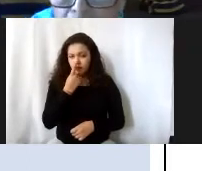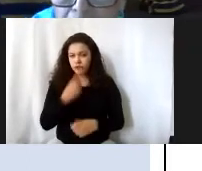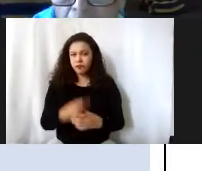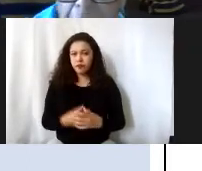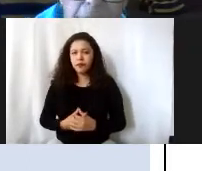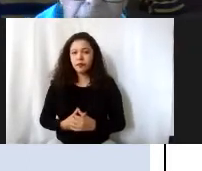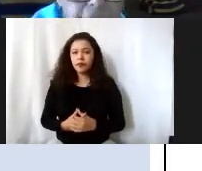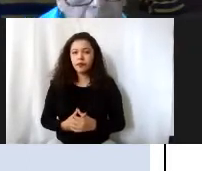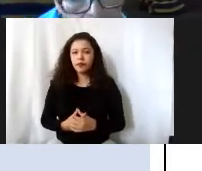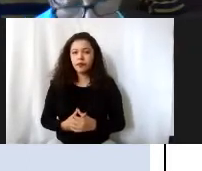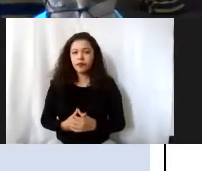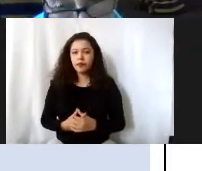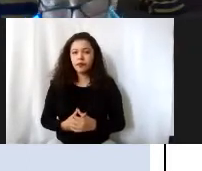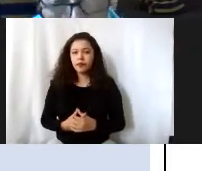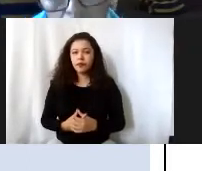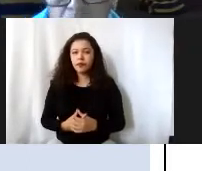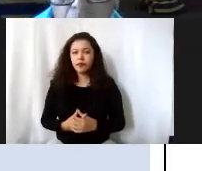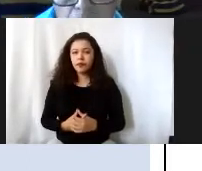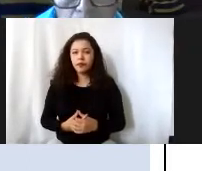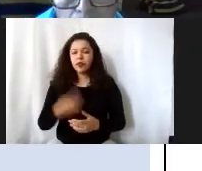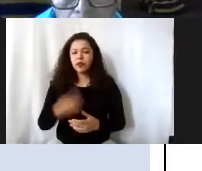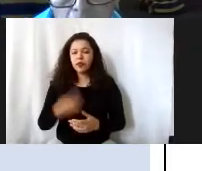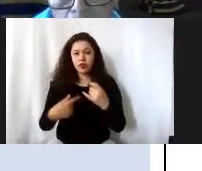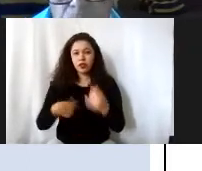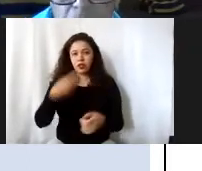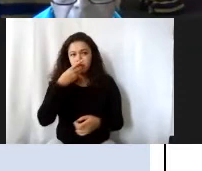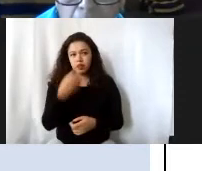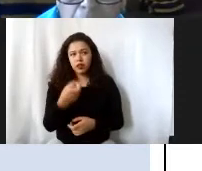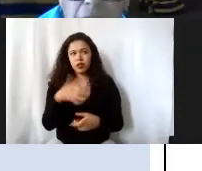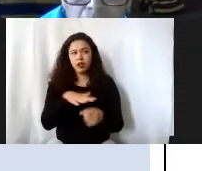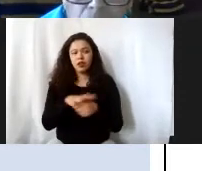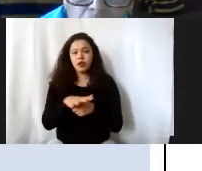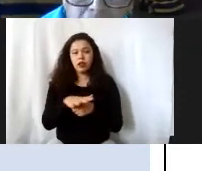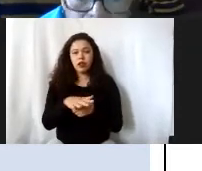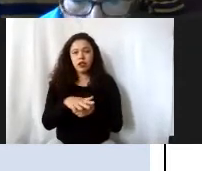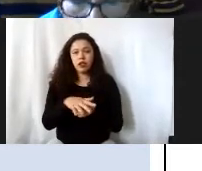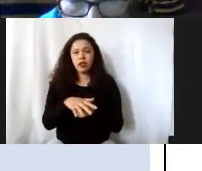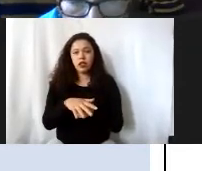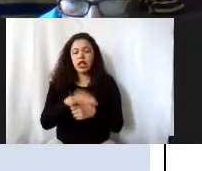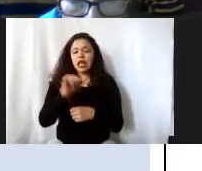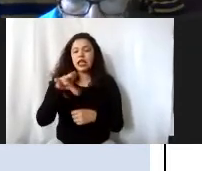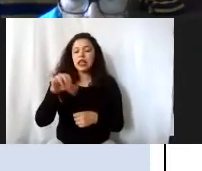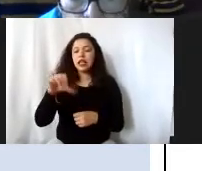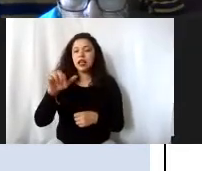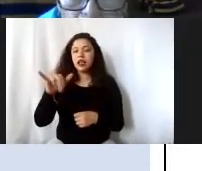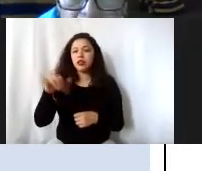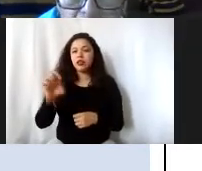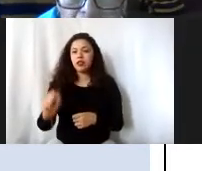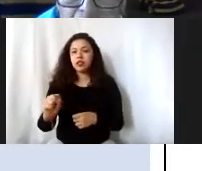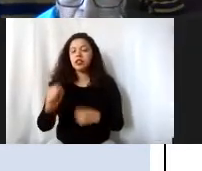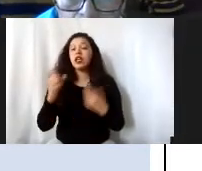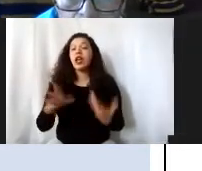propuestas, además de decir cuáles son esos indicadores, también ya hay la